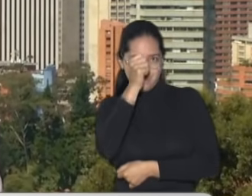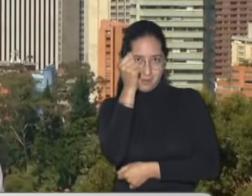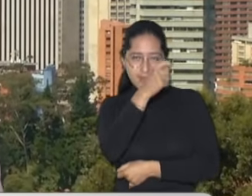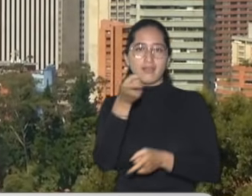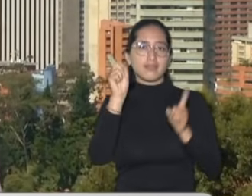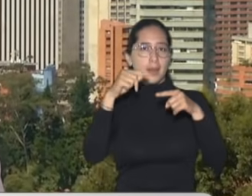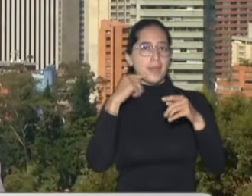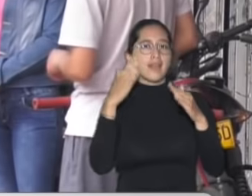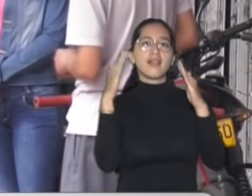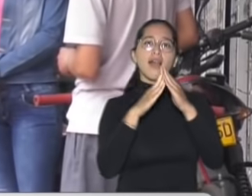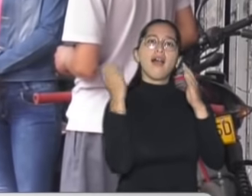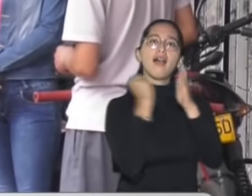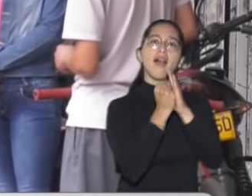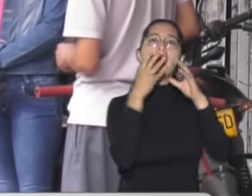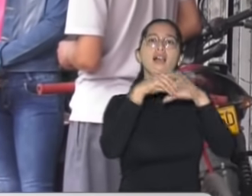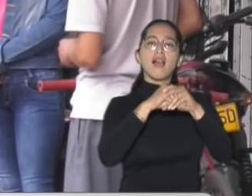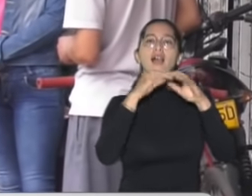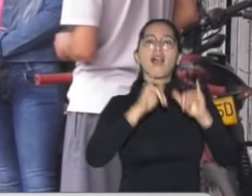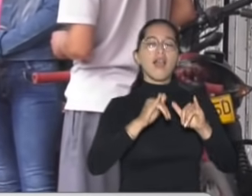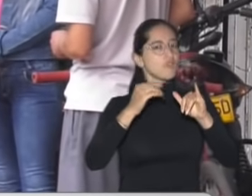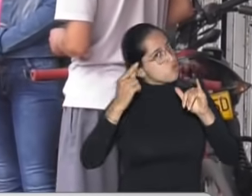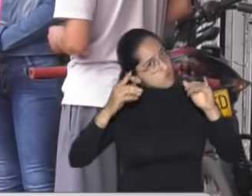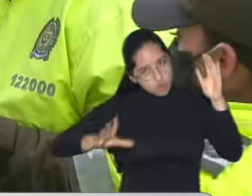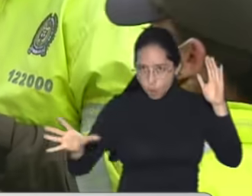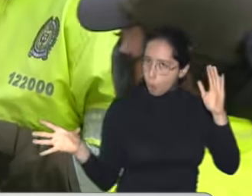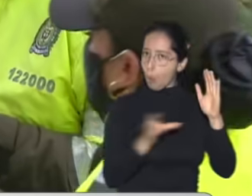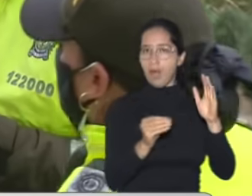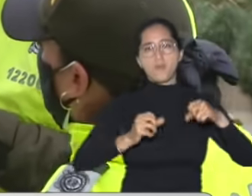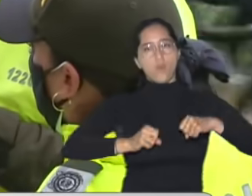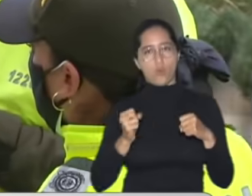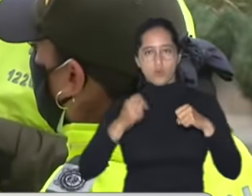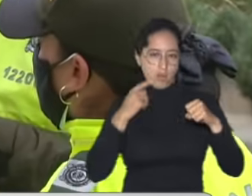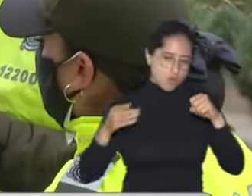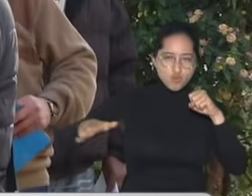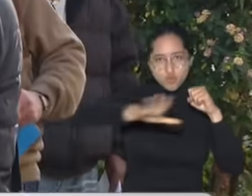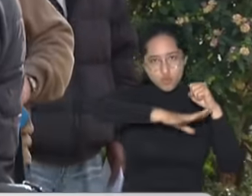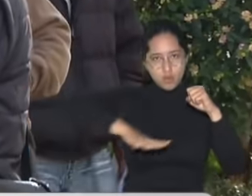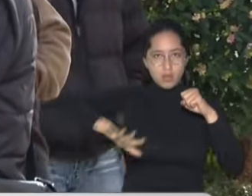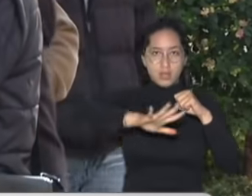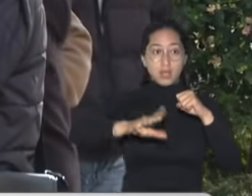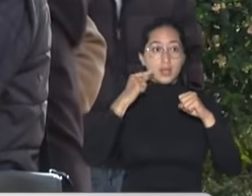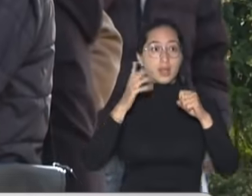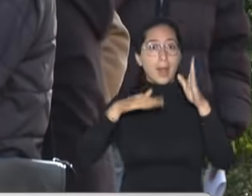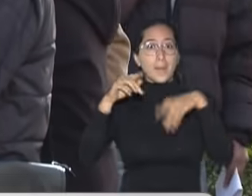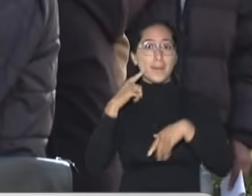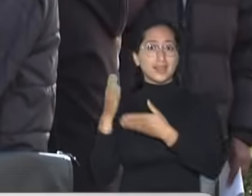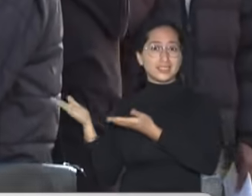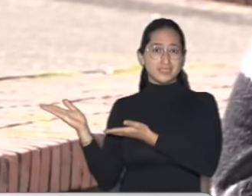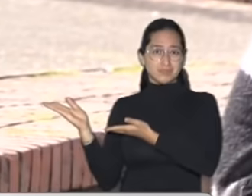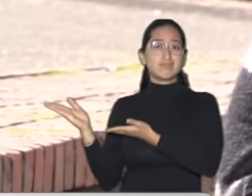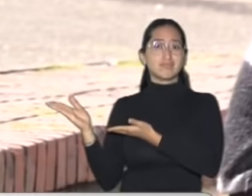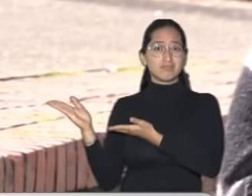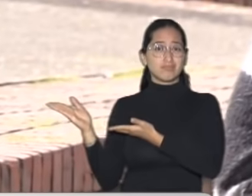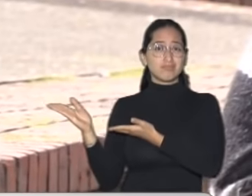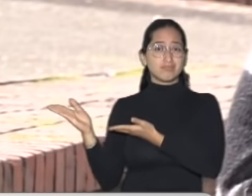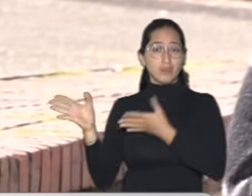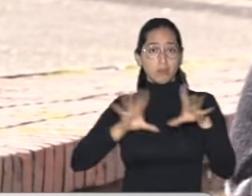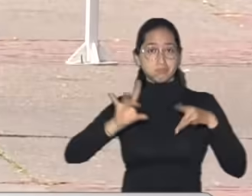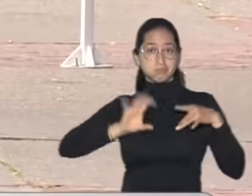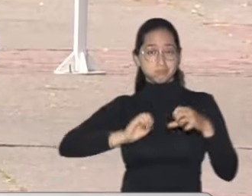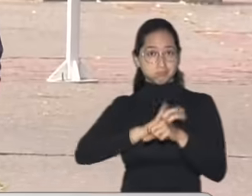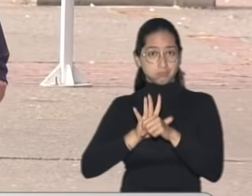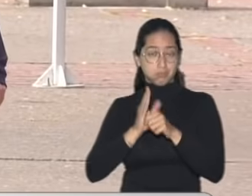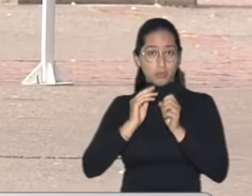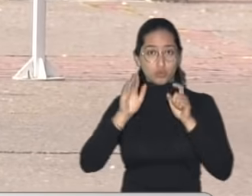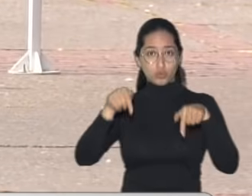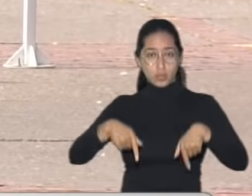toda Bogotá. Con alerta roja hospitalaria y la preocupación de la alcaldía por los más de 5.000 brotes familiares de COVID-19 en Bogotá,